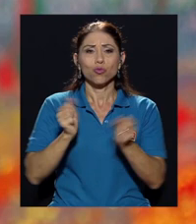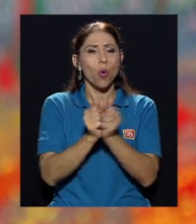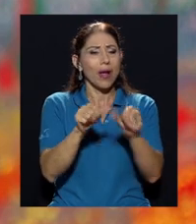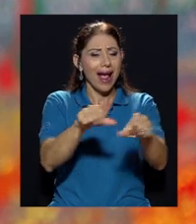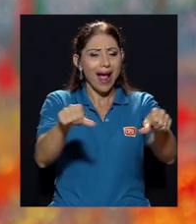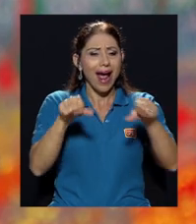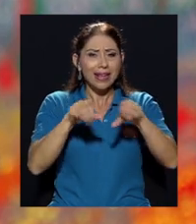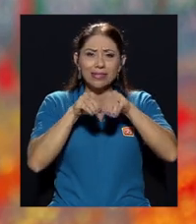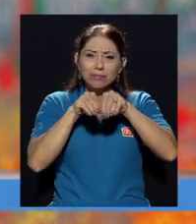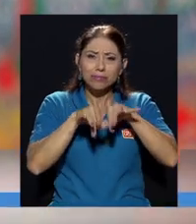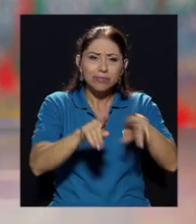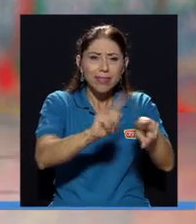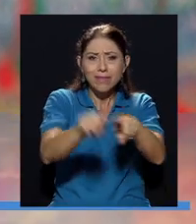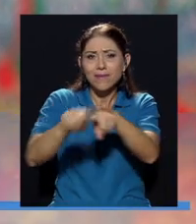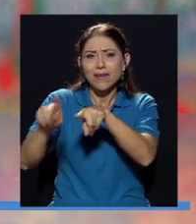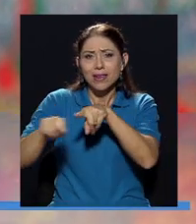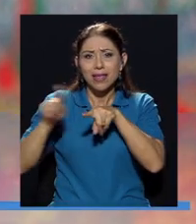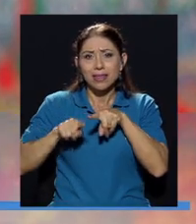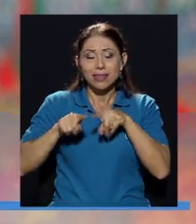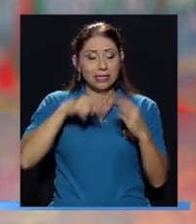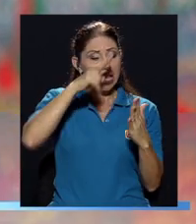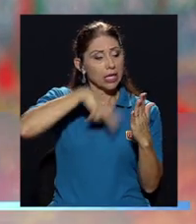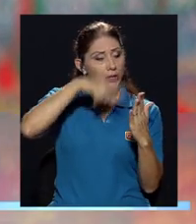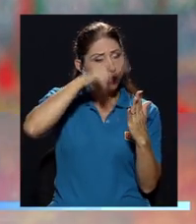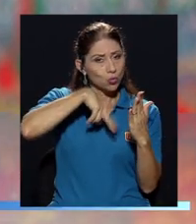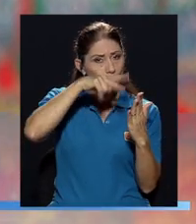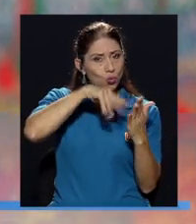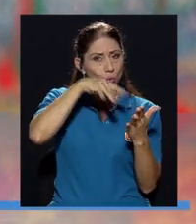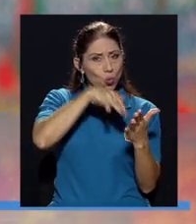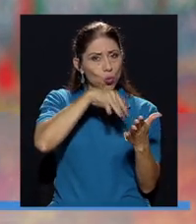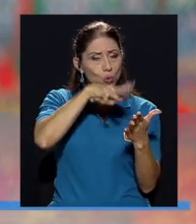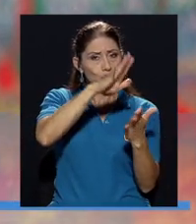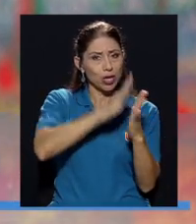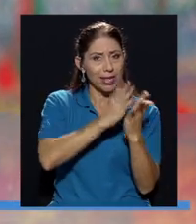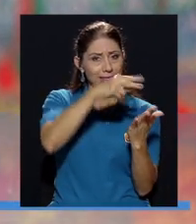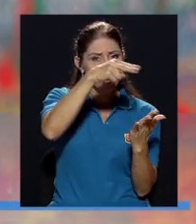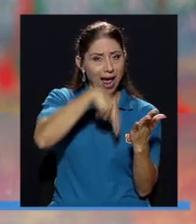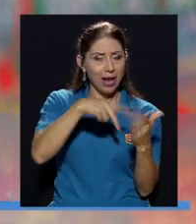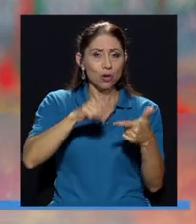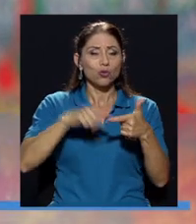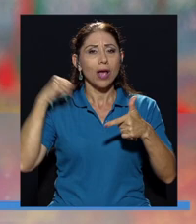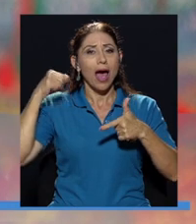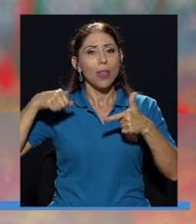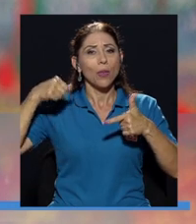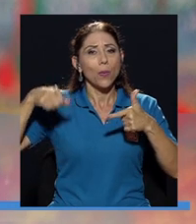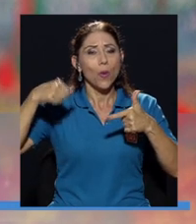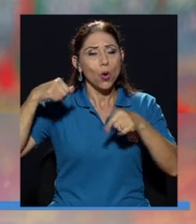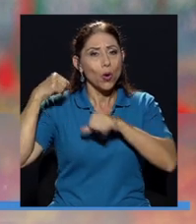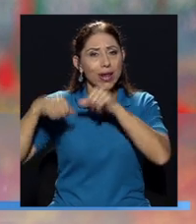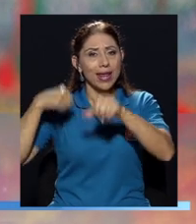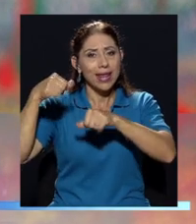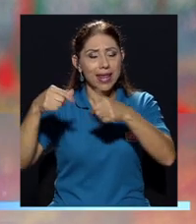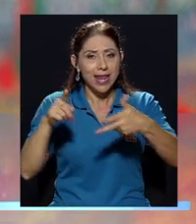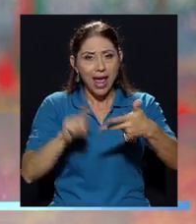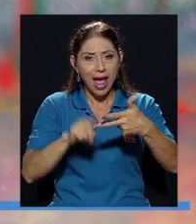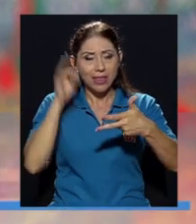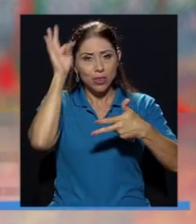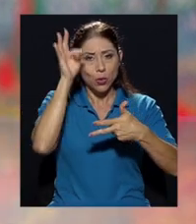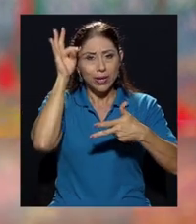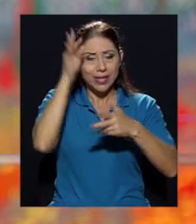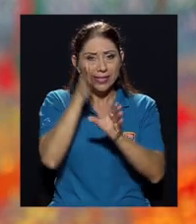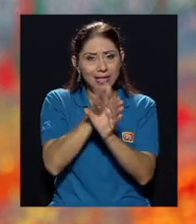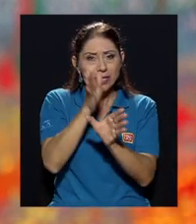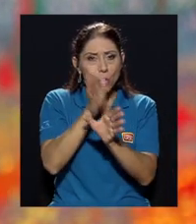transdisciplinariamente porque incluyo los estudios literarios, la antropología, ¿verdad? Elementos de o teorías de